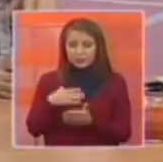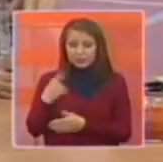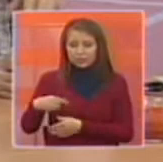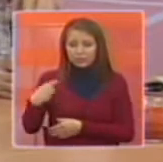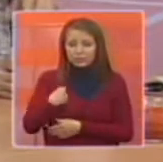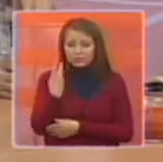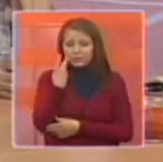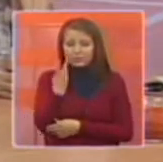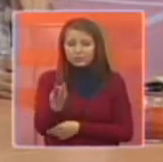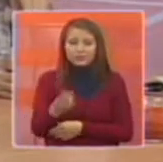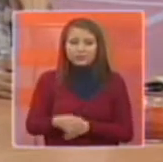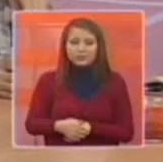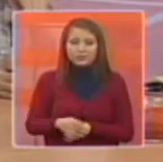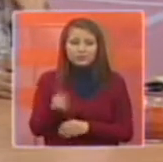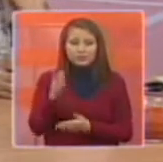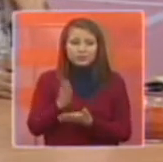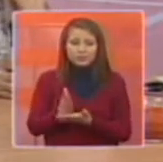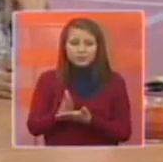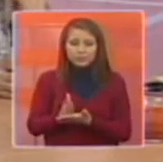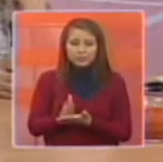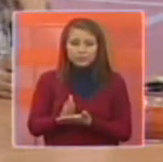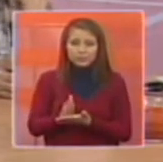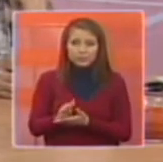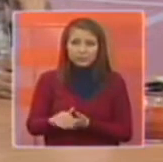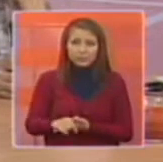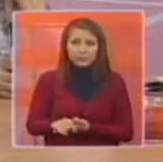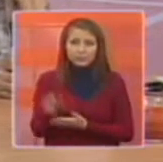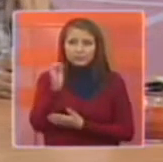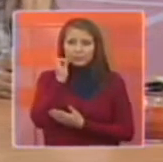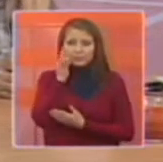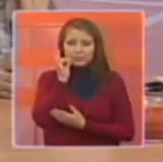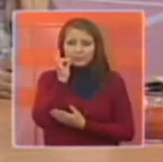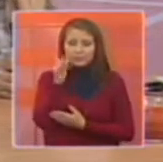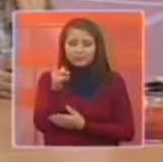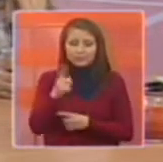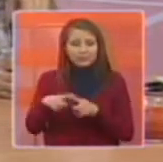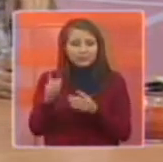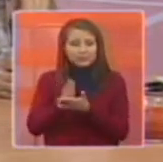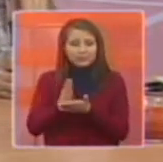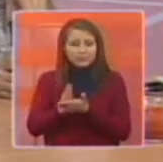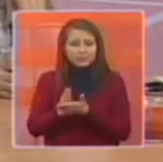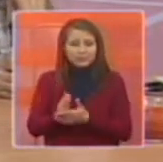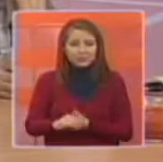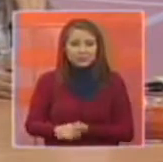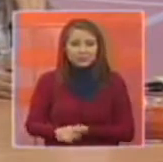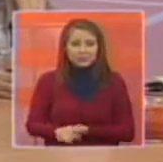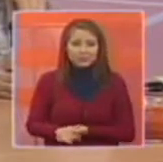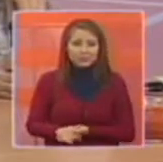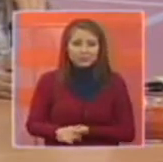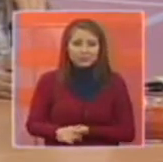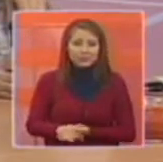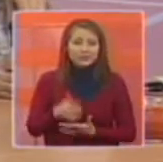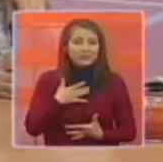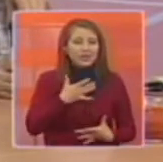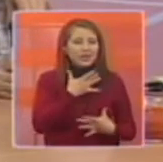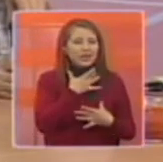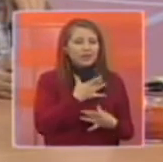Que cocina unas deliciosas recetas ¿Y si hace? Pues me encanta,